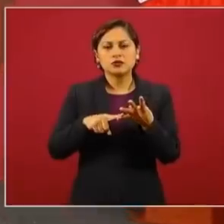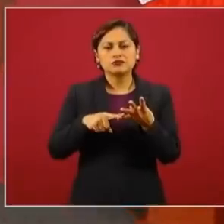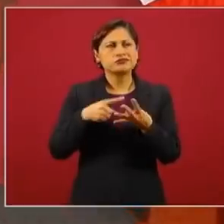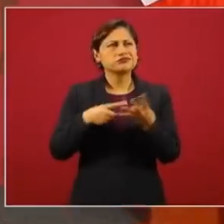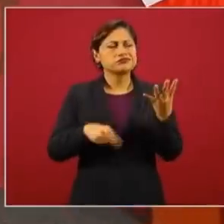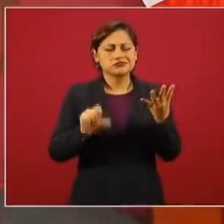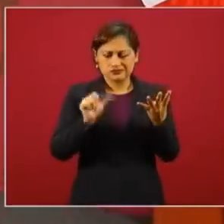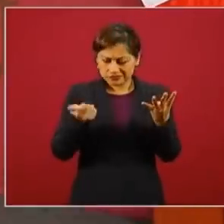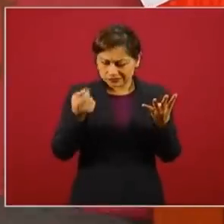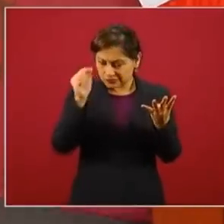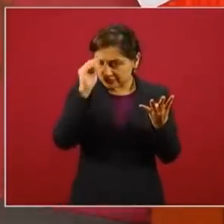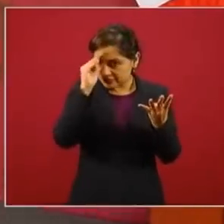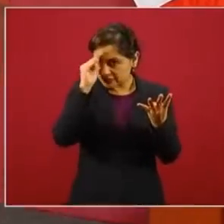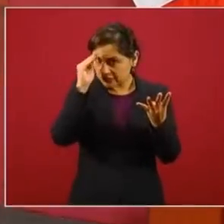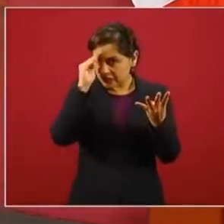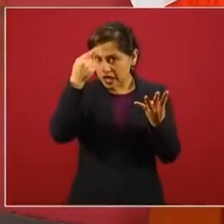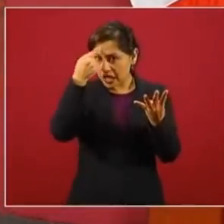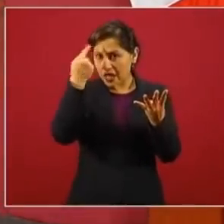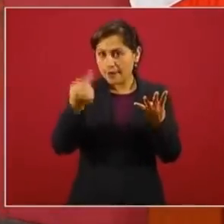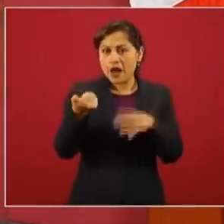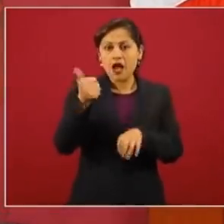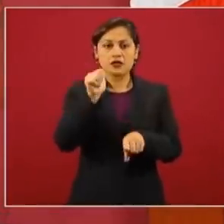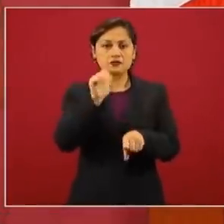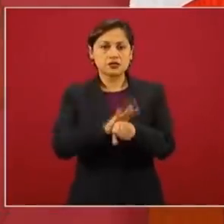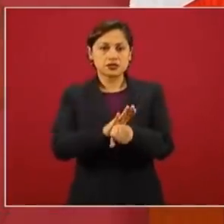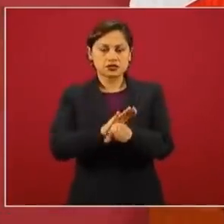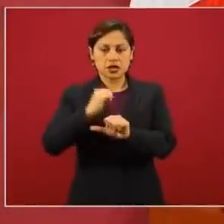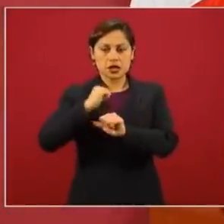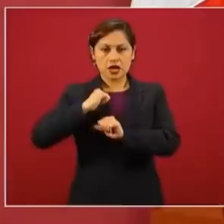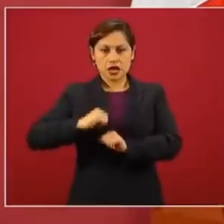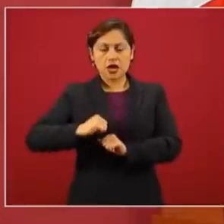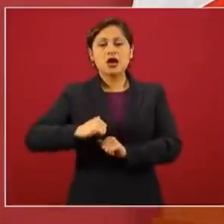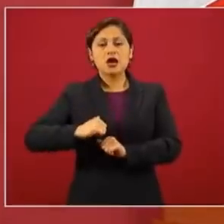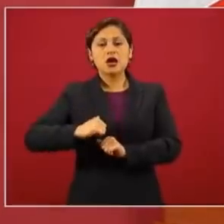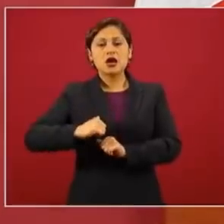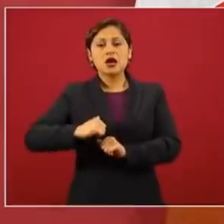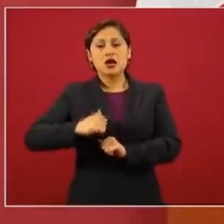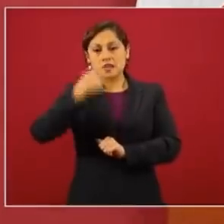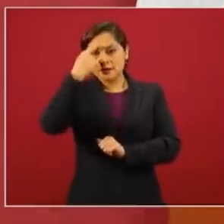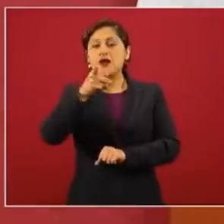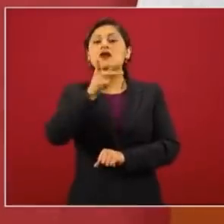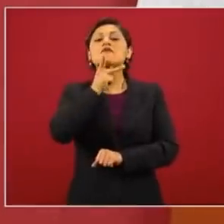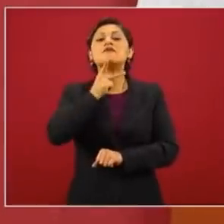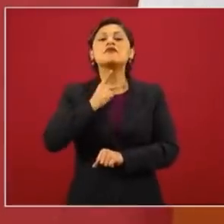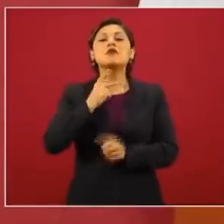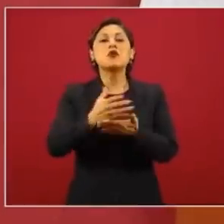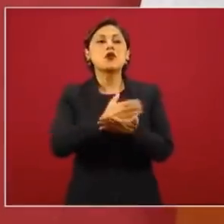otra que hay para administrar los fondos derivados del petróleo,